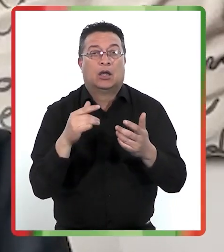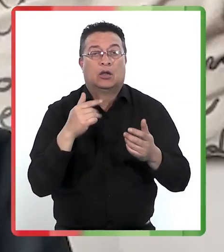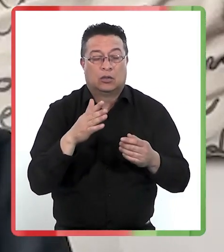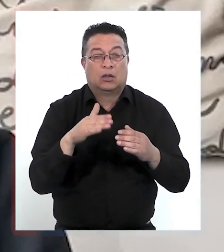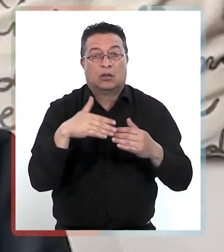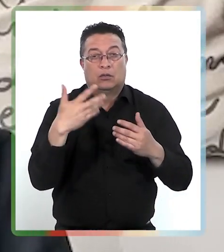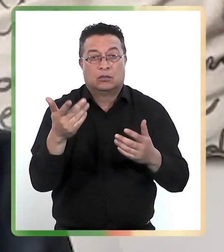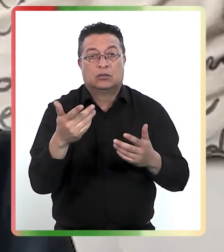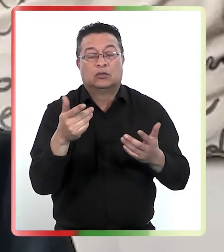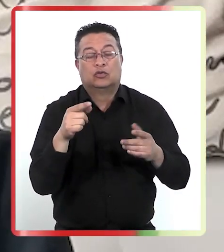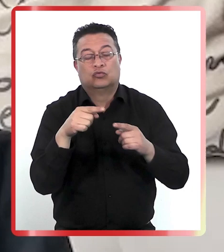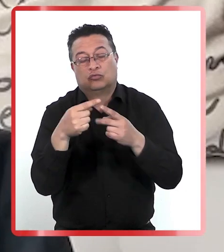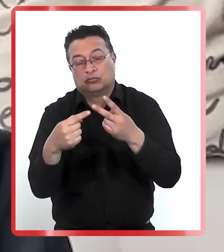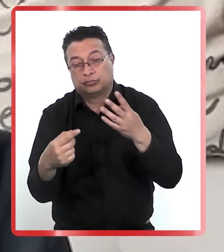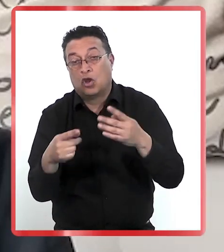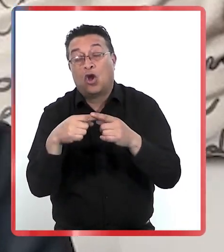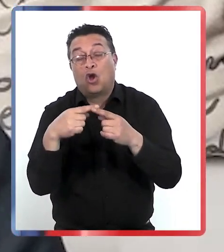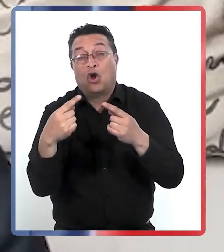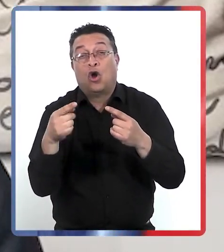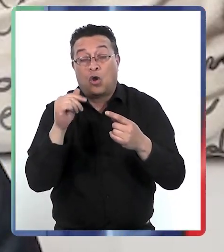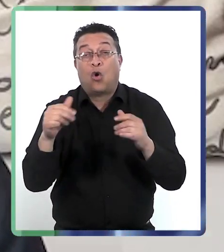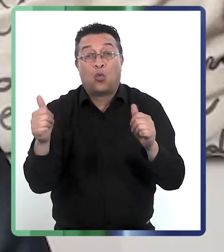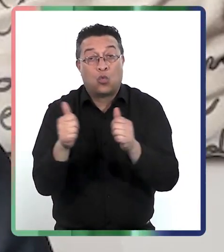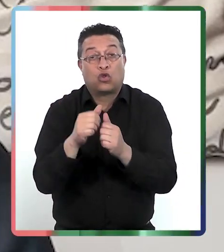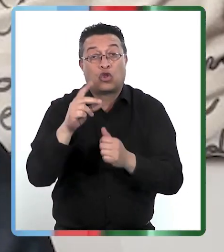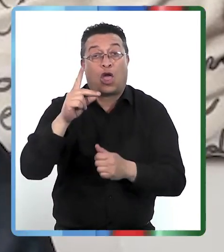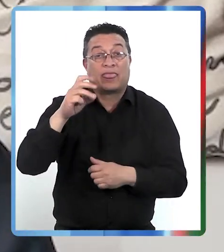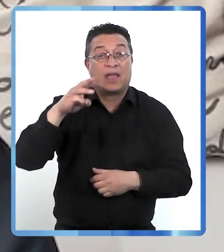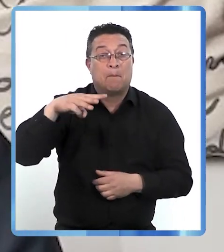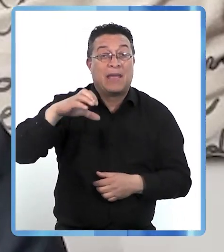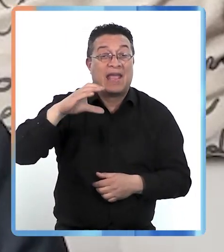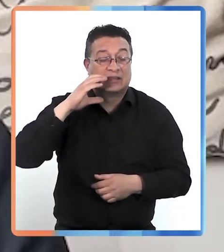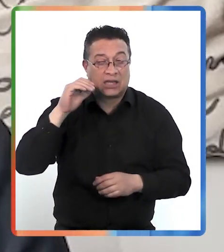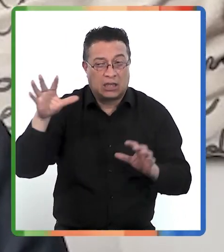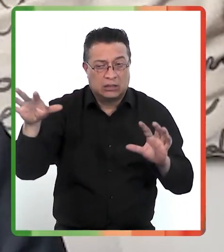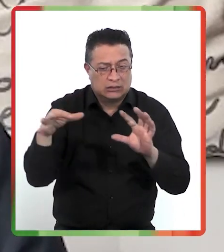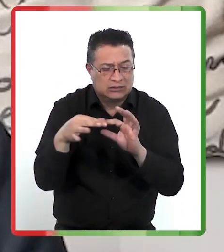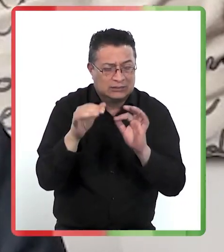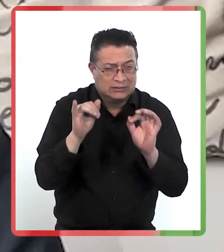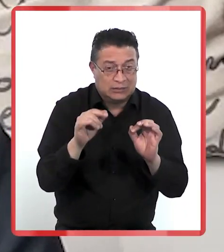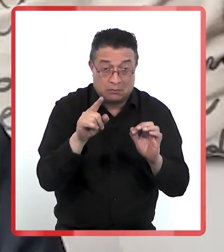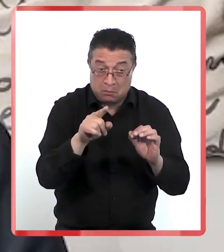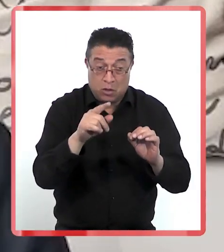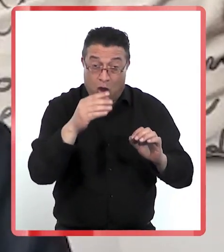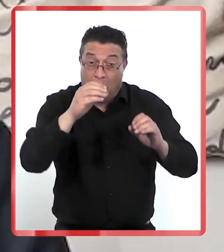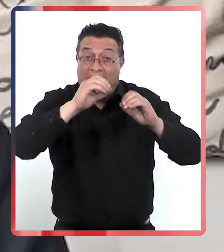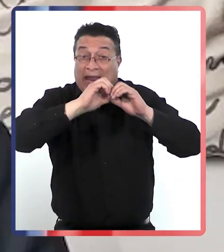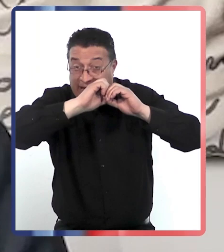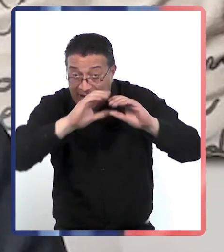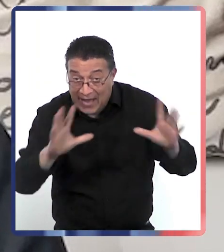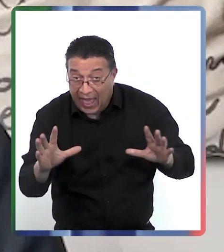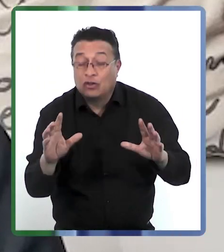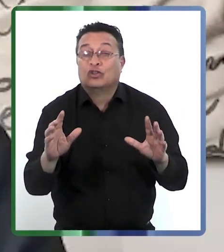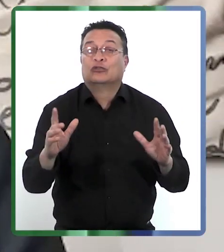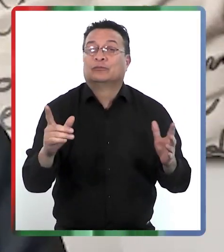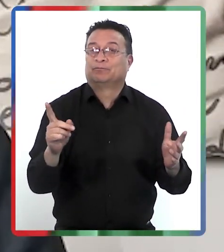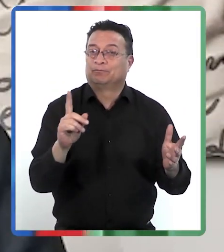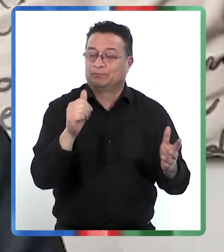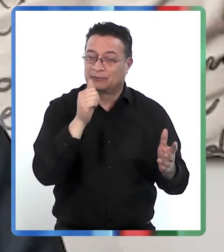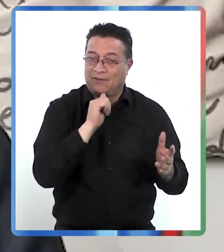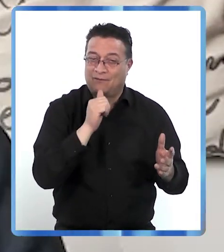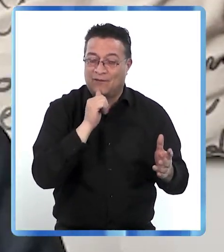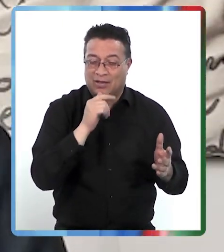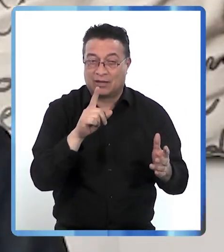trastornos postraumáticos complejos con la demencia. Y ahí no está claro si es que